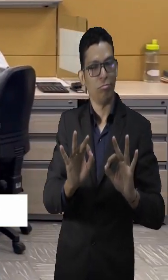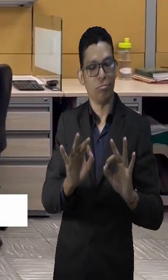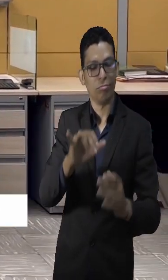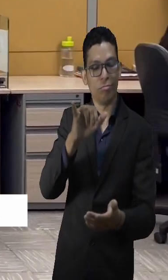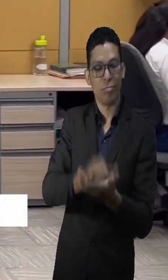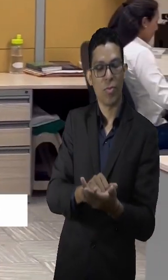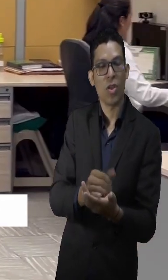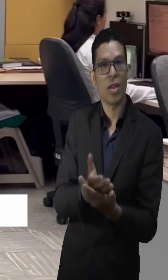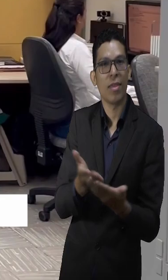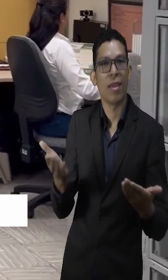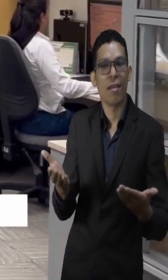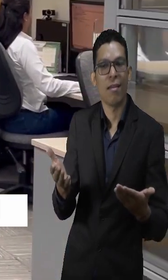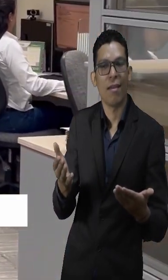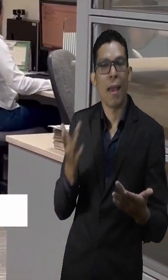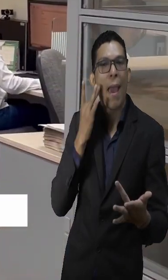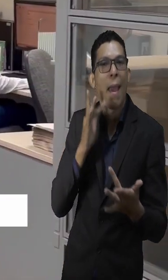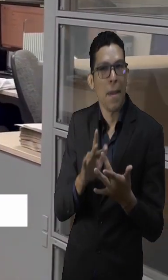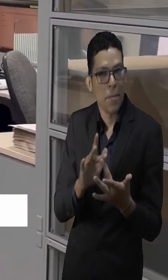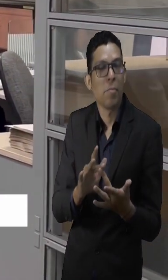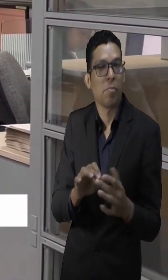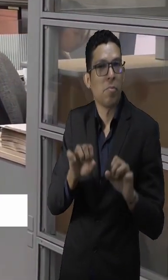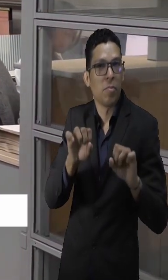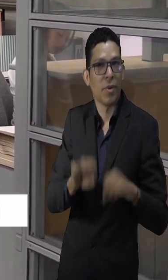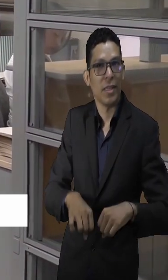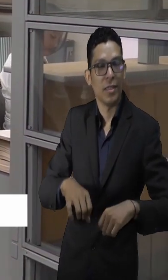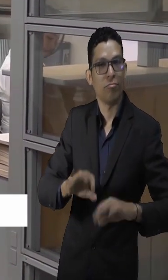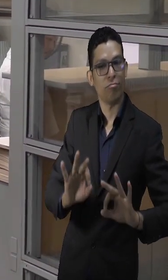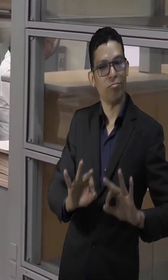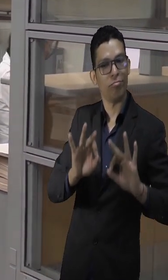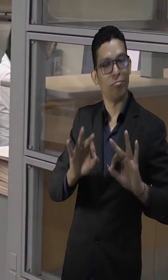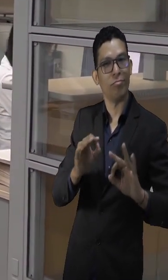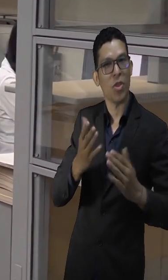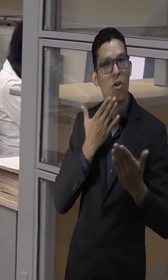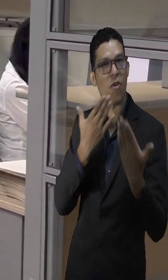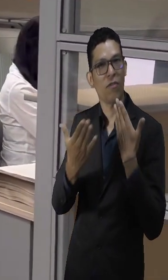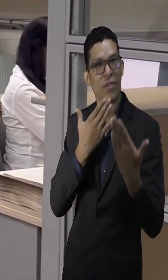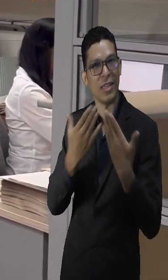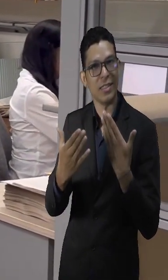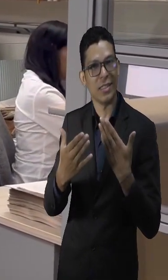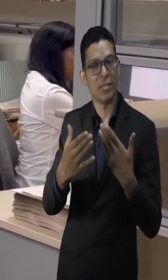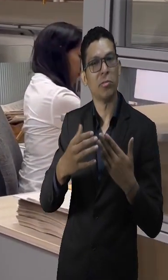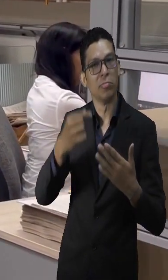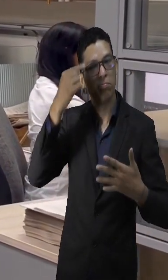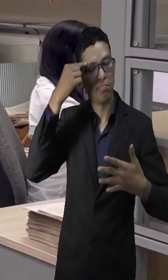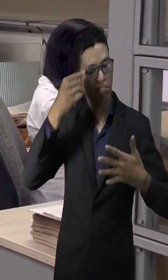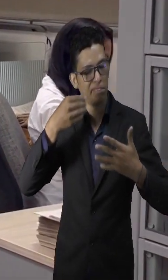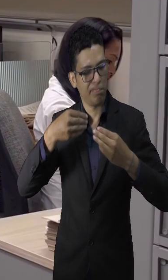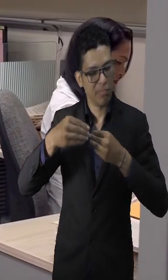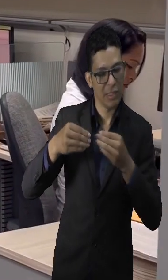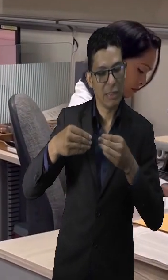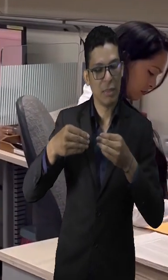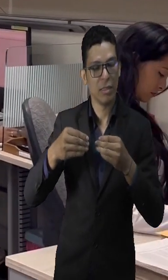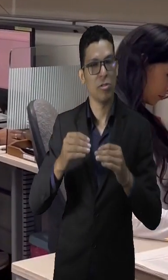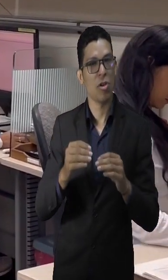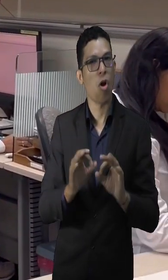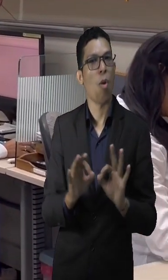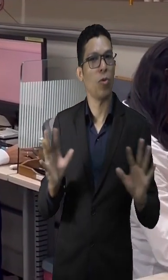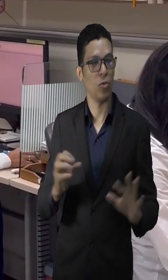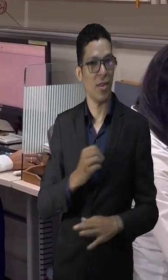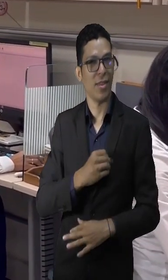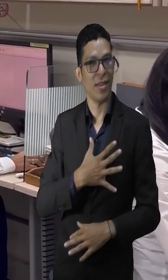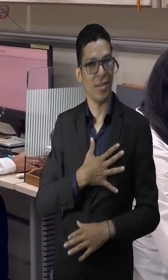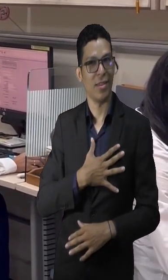eficaz los recursos para garantizar calidad, confiabilidad, razonabilidad,